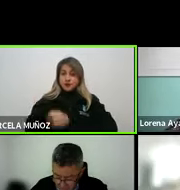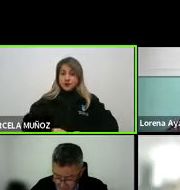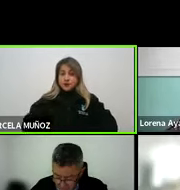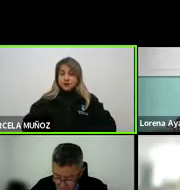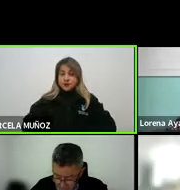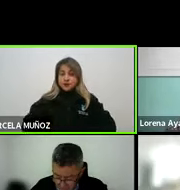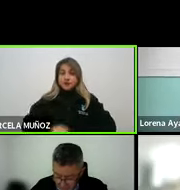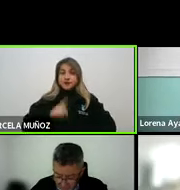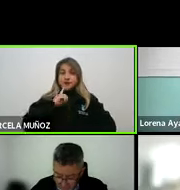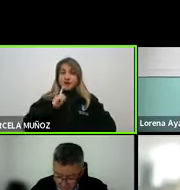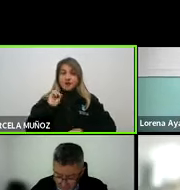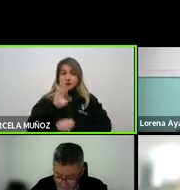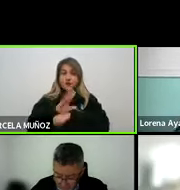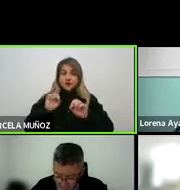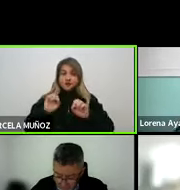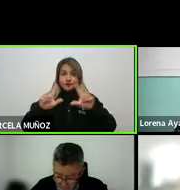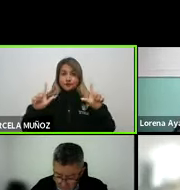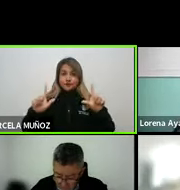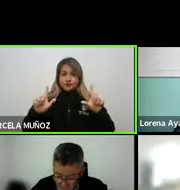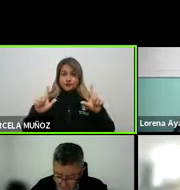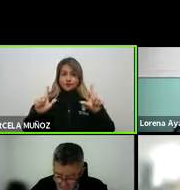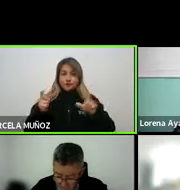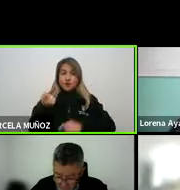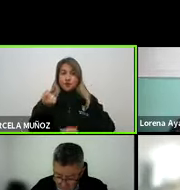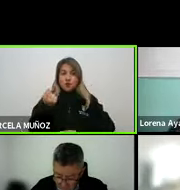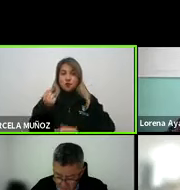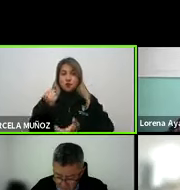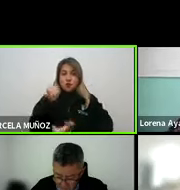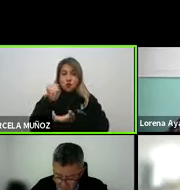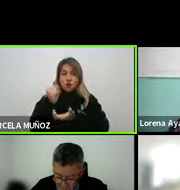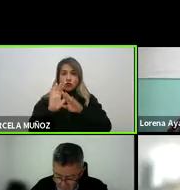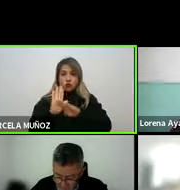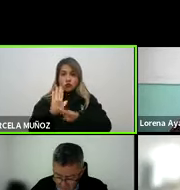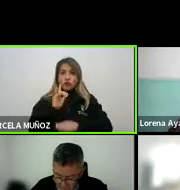¿quién hacía la presentación de los montos?